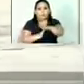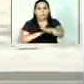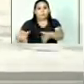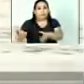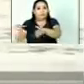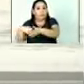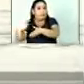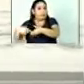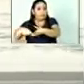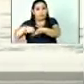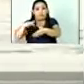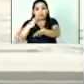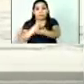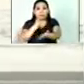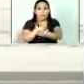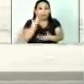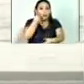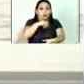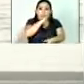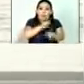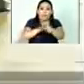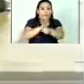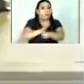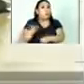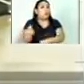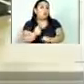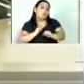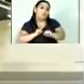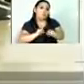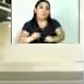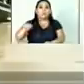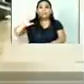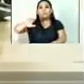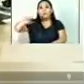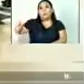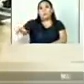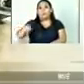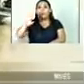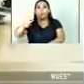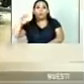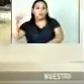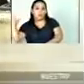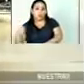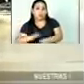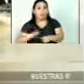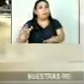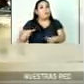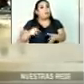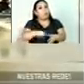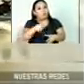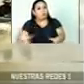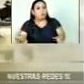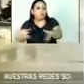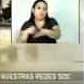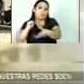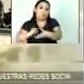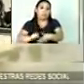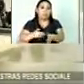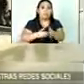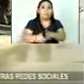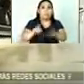ELN En Colombia el coronavirus ha dejado 5.400 contagios y casi 250 muertos desde el 6 de marzo